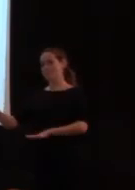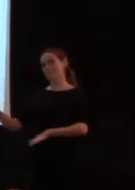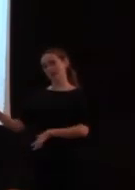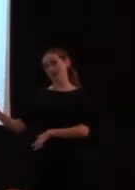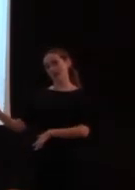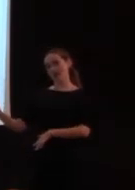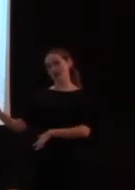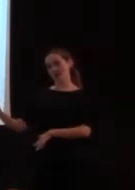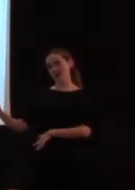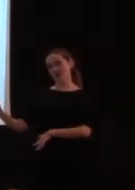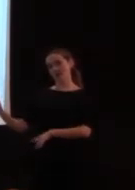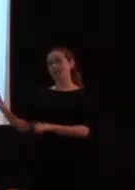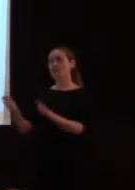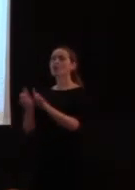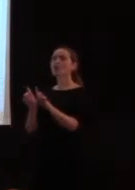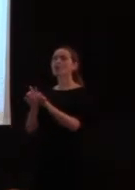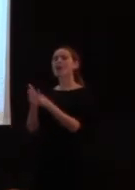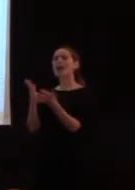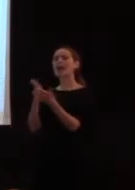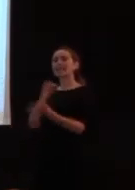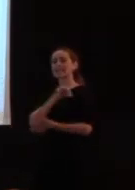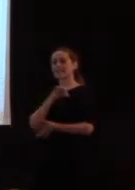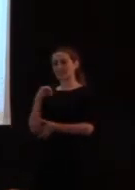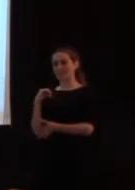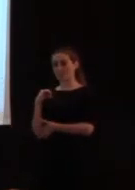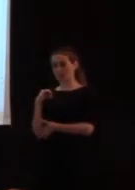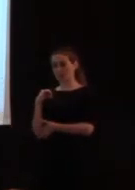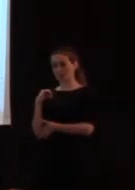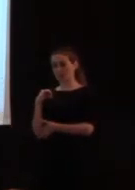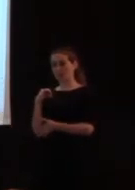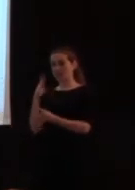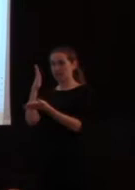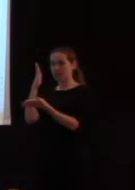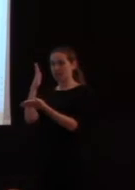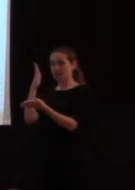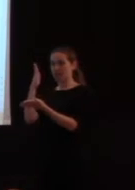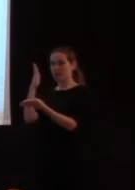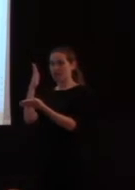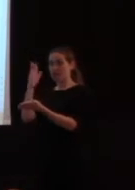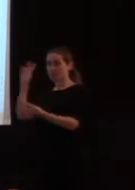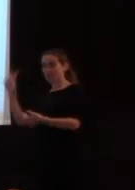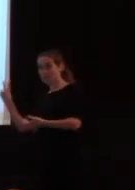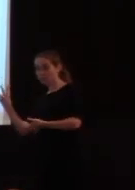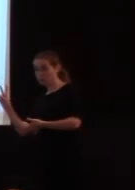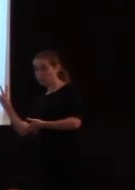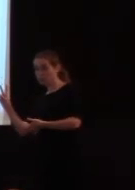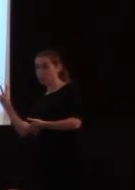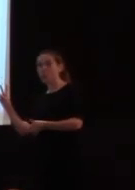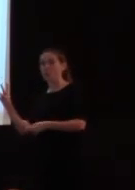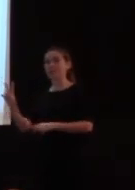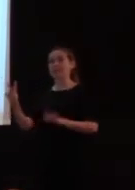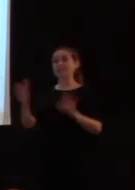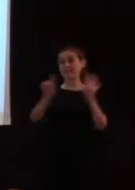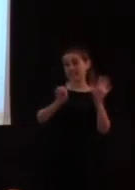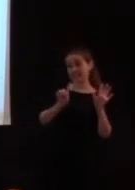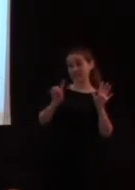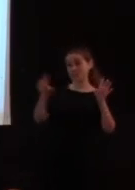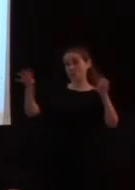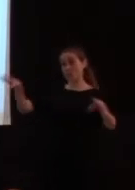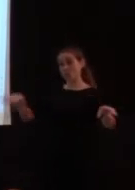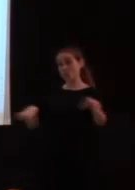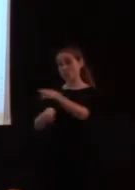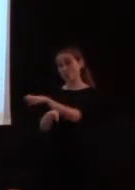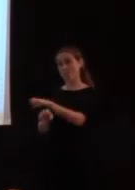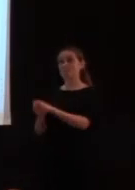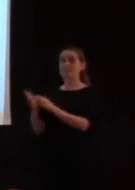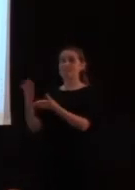parejas, como si fueran clases particulares. ¿Me explico? La mitad de los alumnos de segundo fueron a sexto, la mitad de los de sexto bajaron